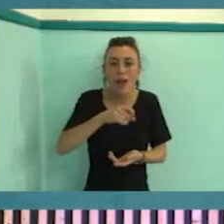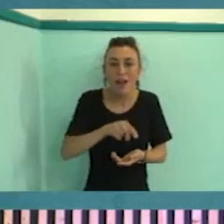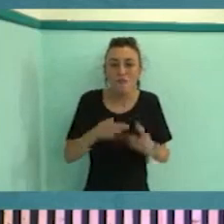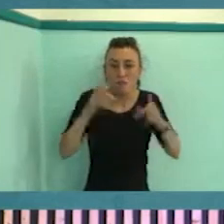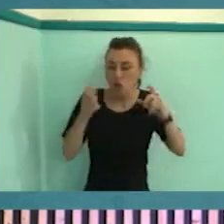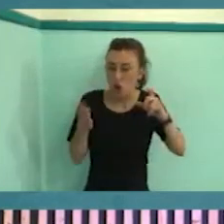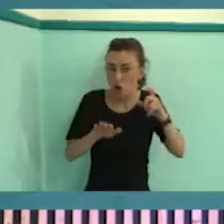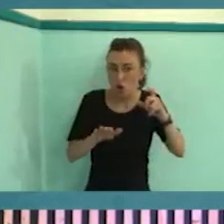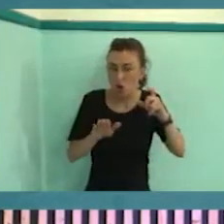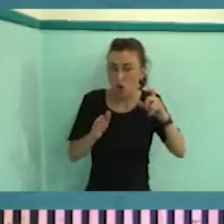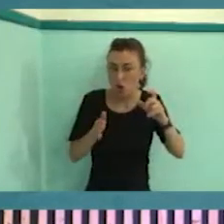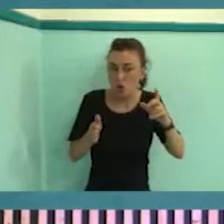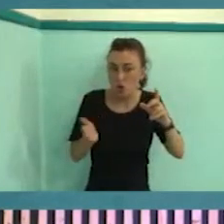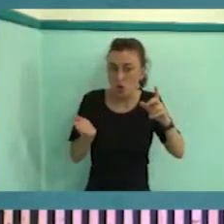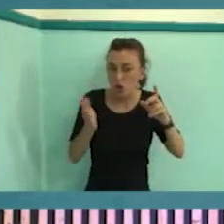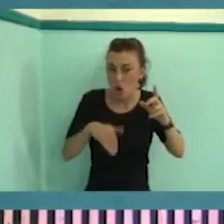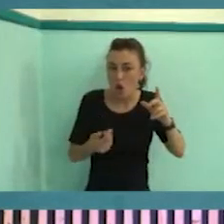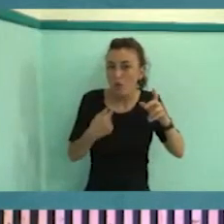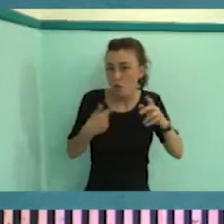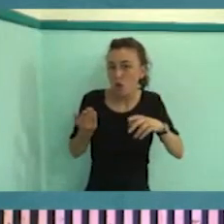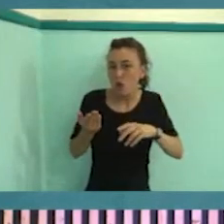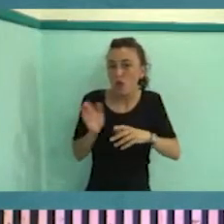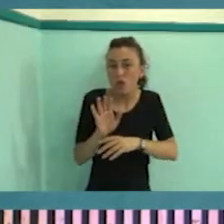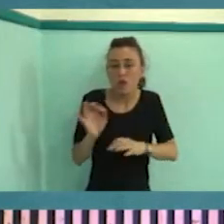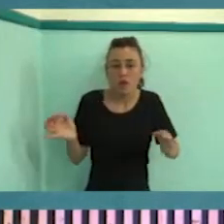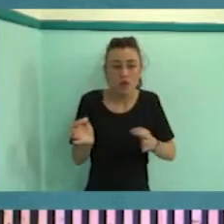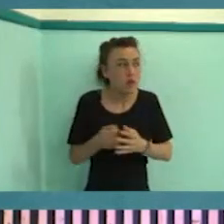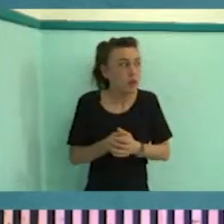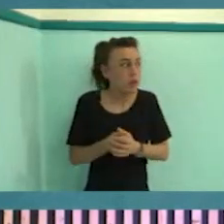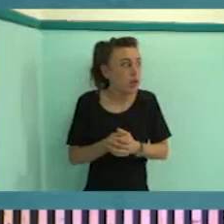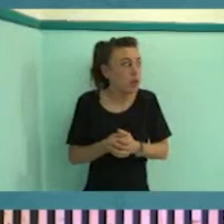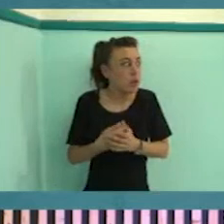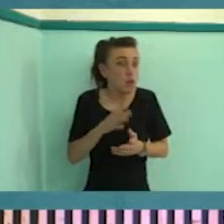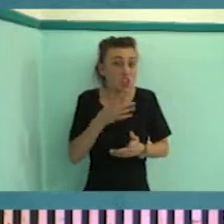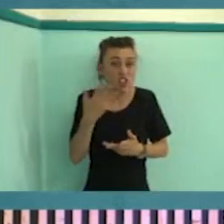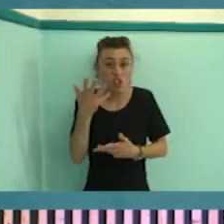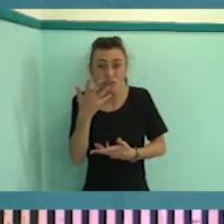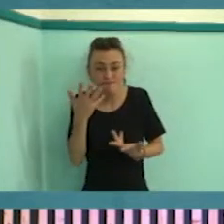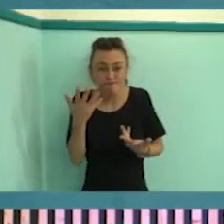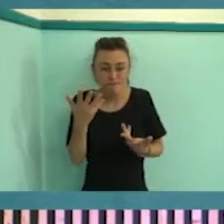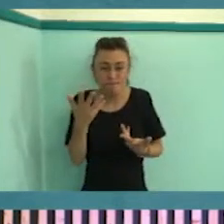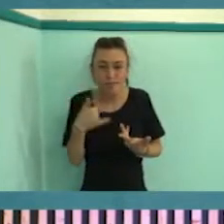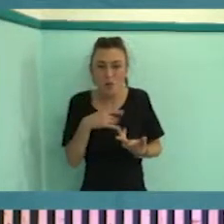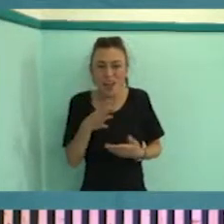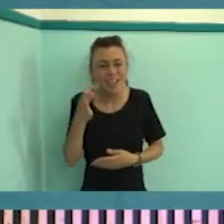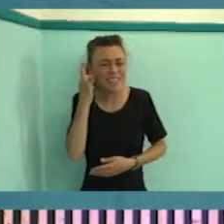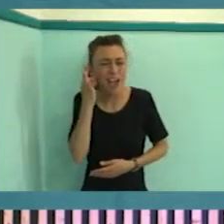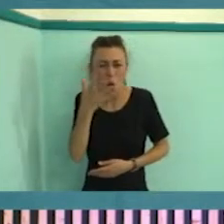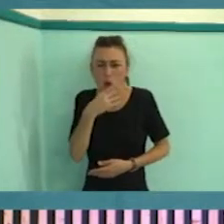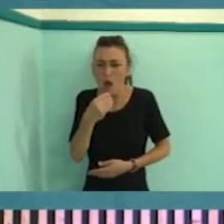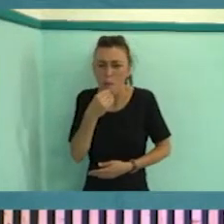poneros la Morgan o sea nunca jamás hubieras dicho que ella quería hacerse una cirugía por esos prejuicios que tenemos una tía guapísima una